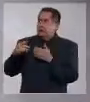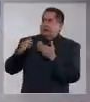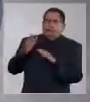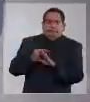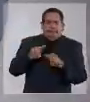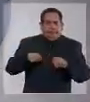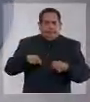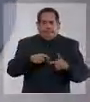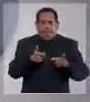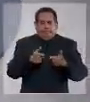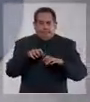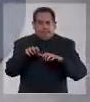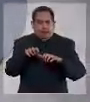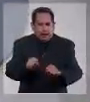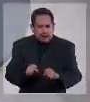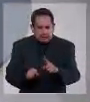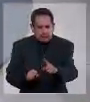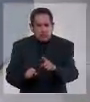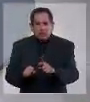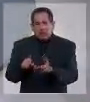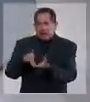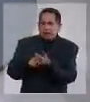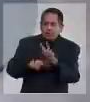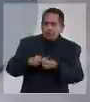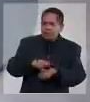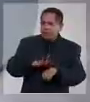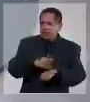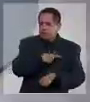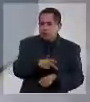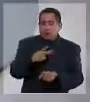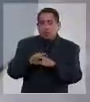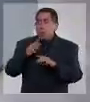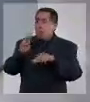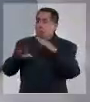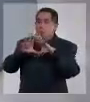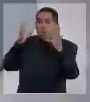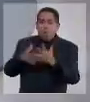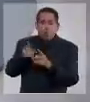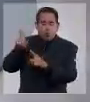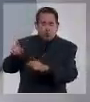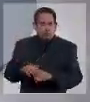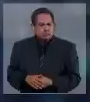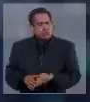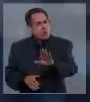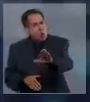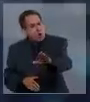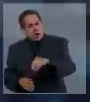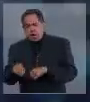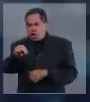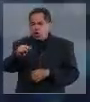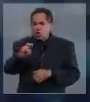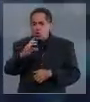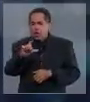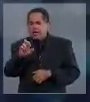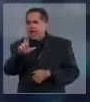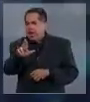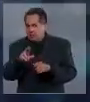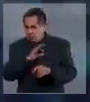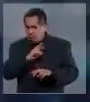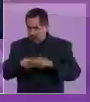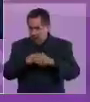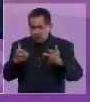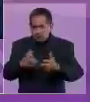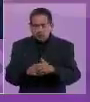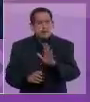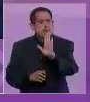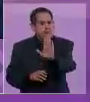y al final se genera pobreza y desempleo. Ya. ¿Piensa desarrollar la energía nuclear como parte de la matriz energética? Ya tenemos 2